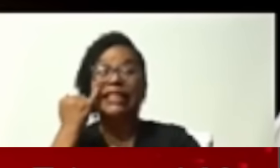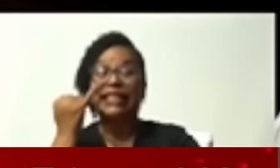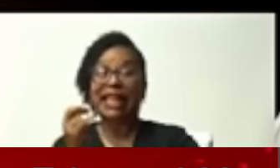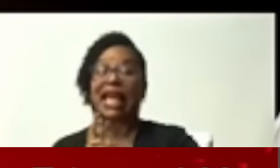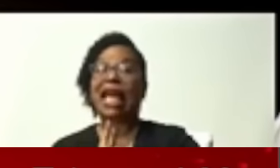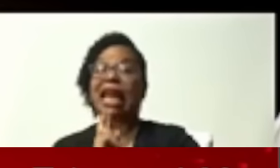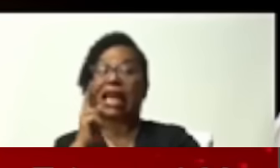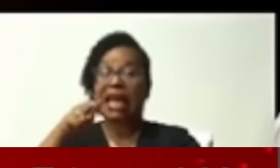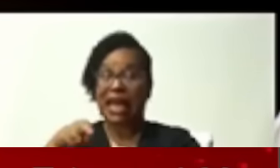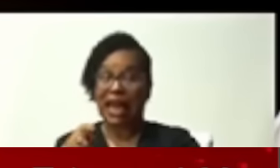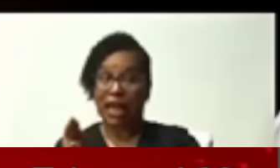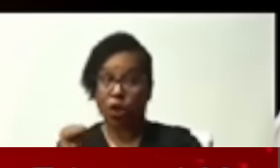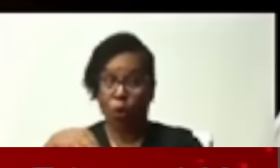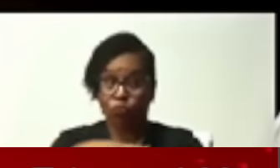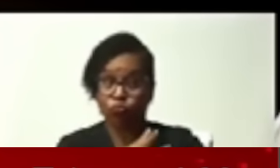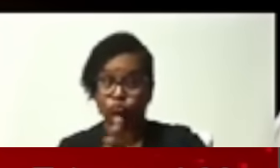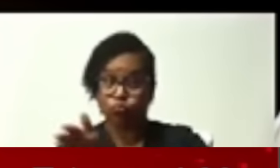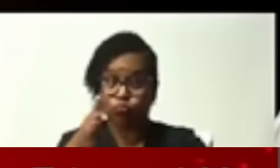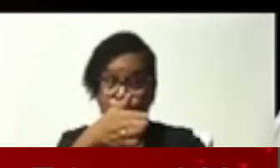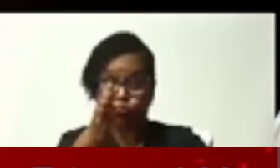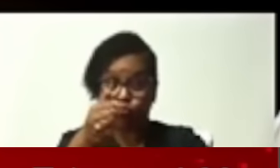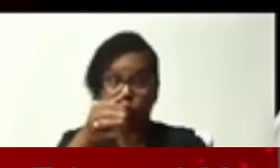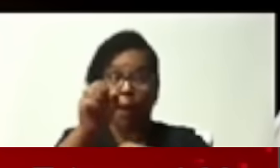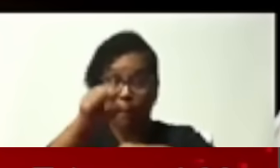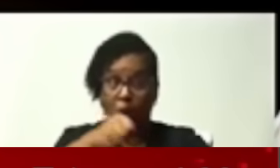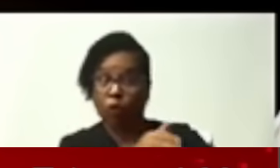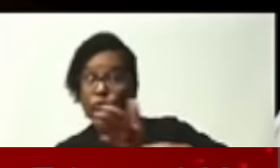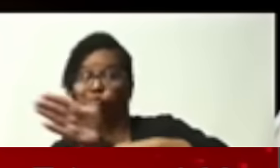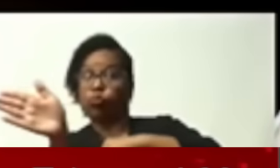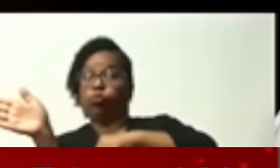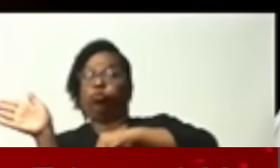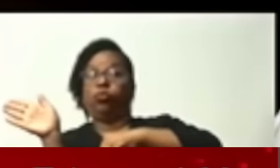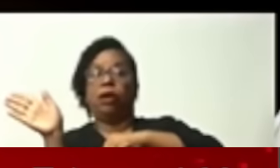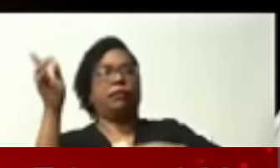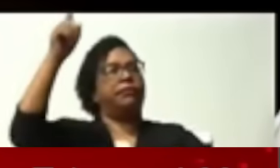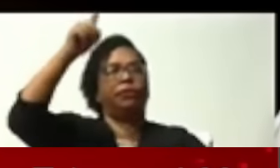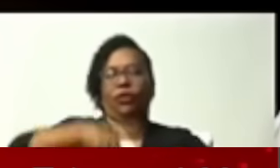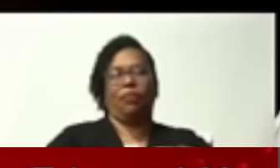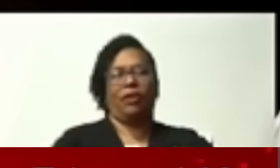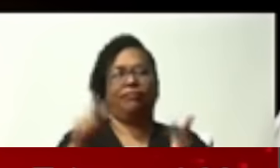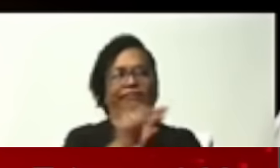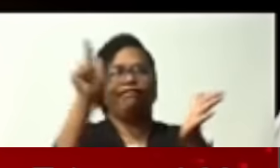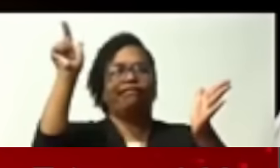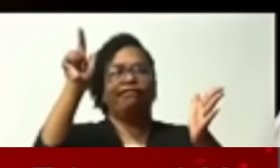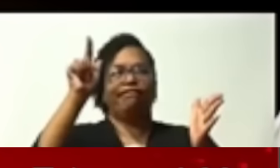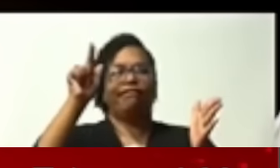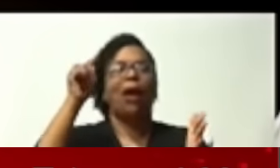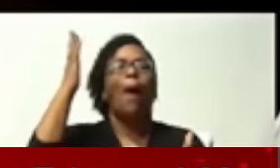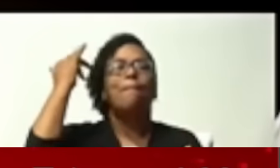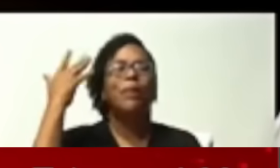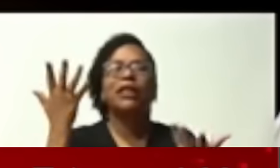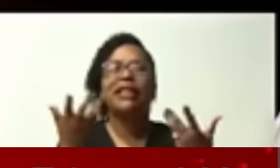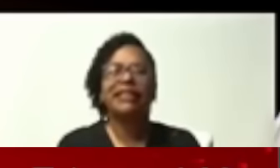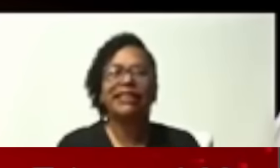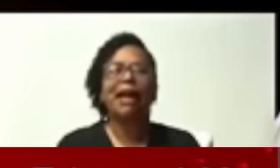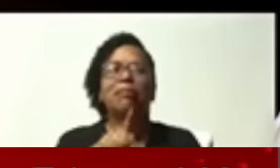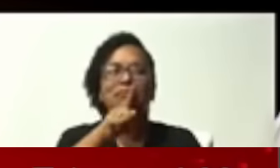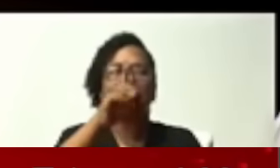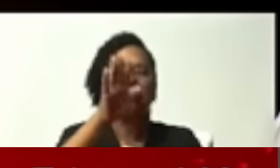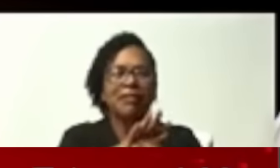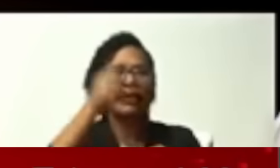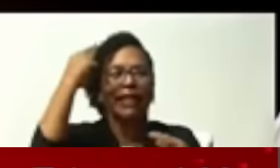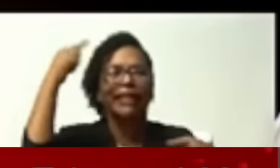mismas. ¿Qué quiere decir esto? Fue muy claro ese comunicado conjunto que hicieron ambas naciones en